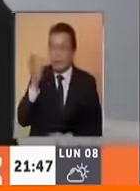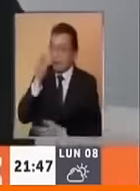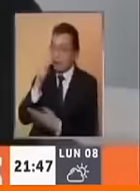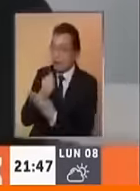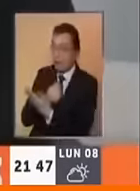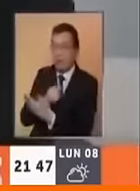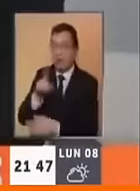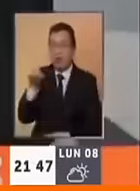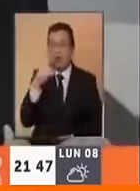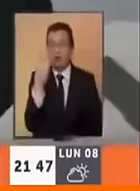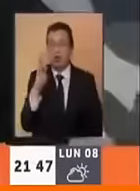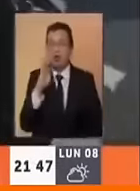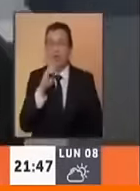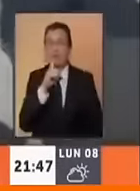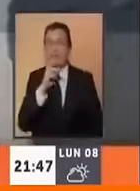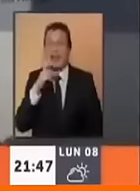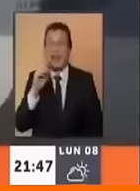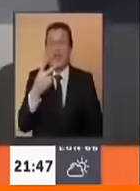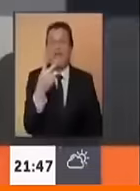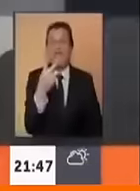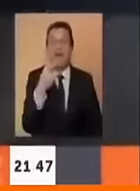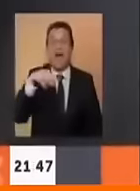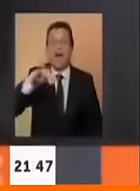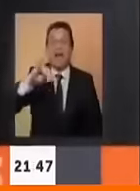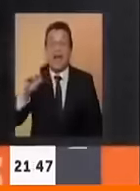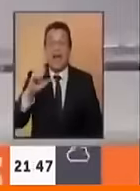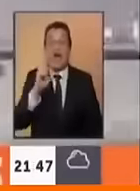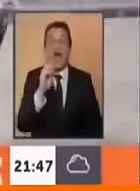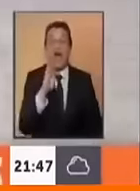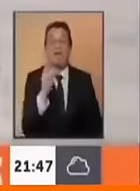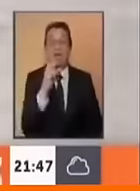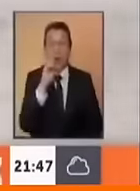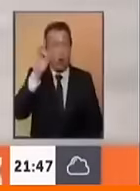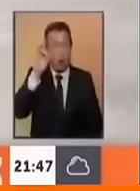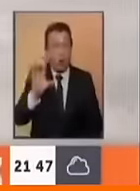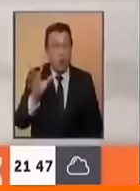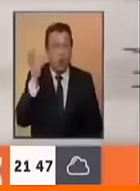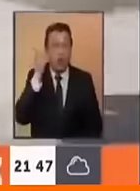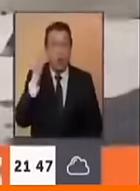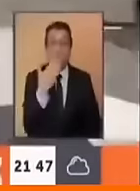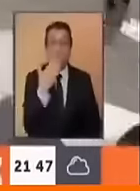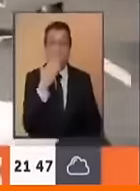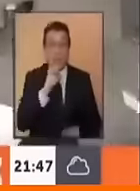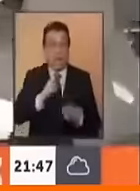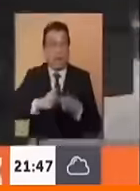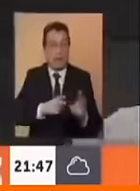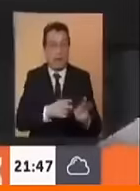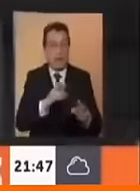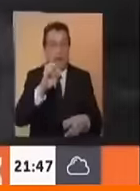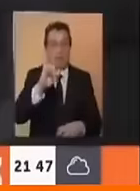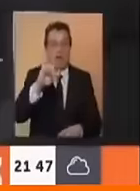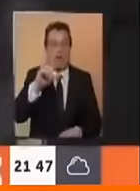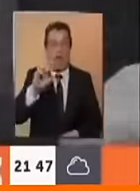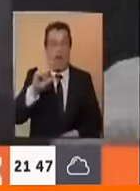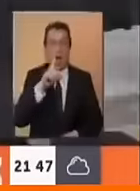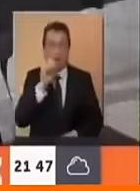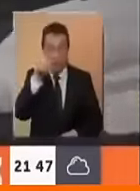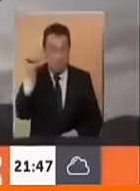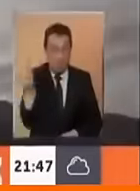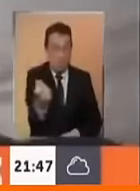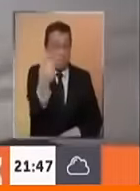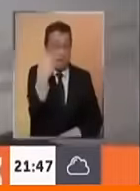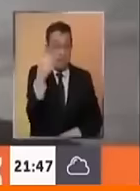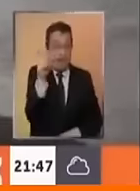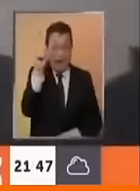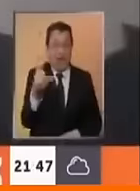La la piloto. subteniente Vania Aburto, la única mujer que hoy cursa la especialización para la rama de combate y eventualmente será la primera que